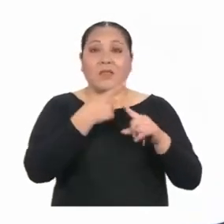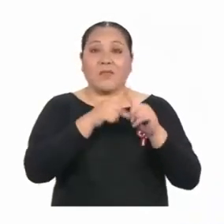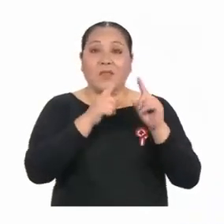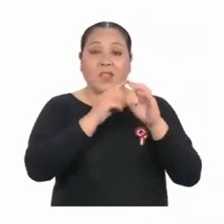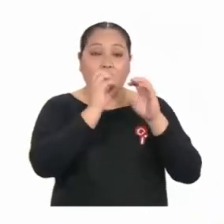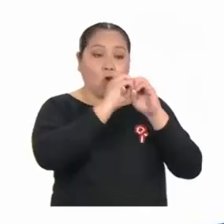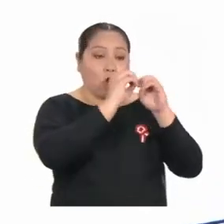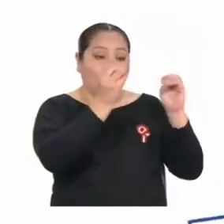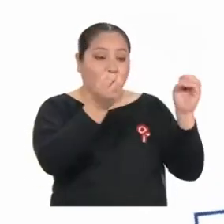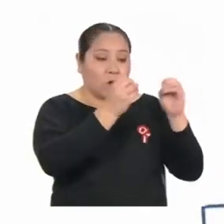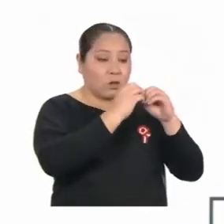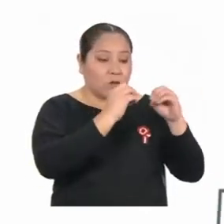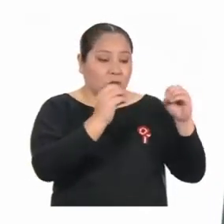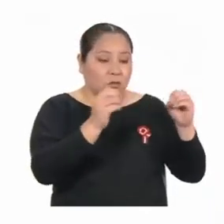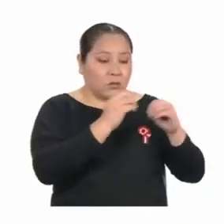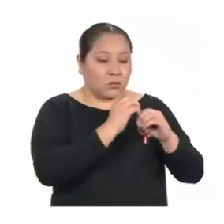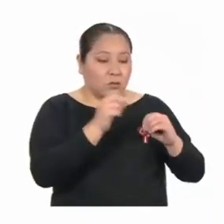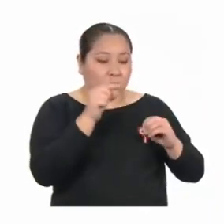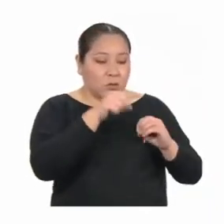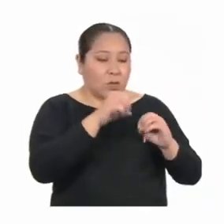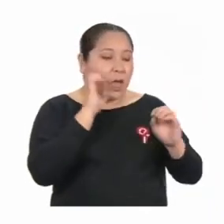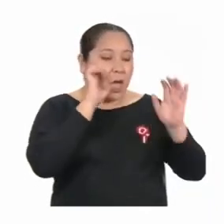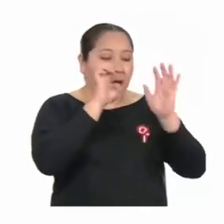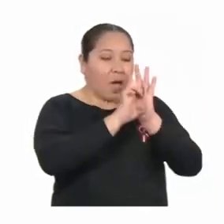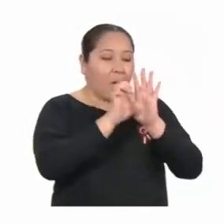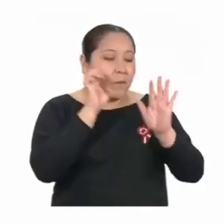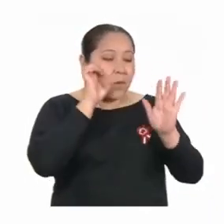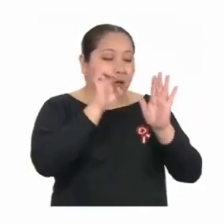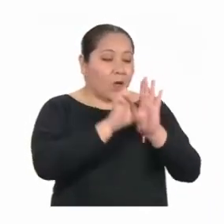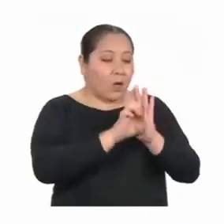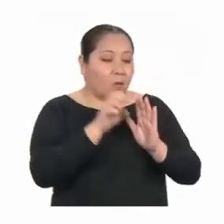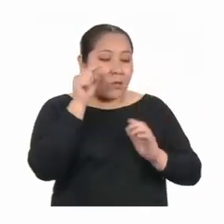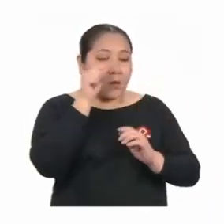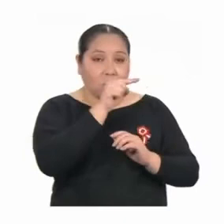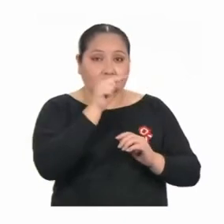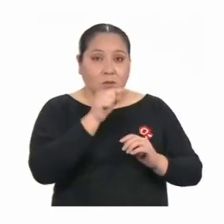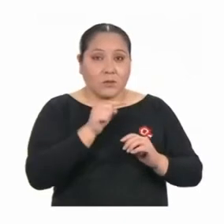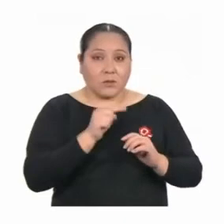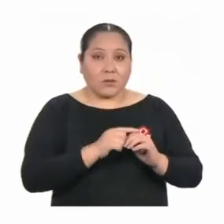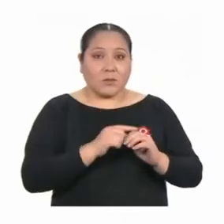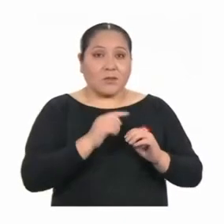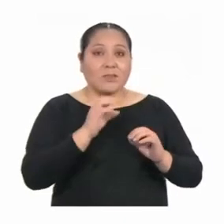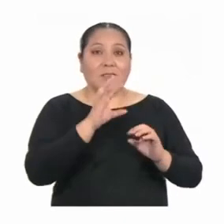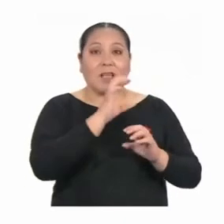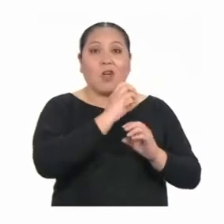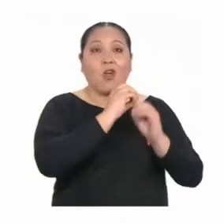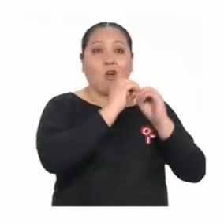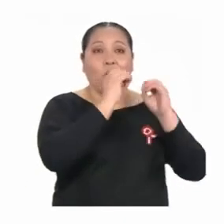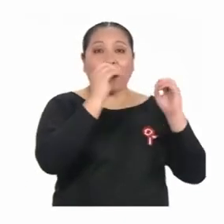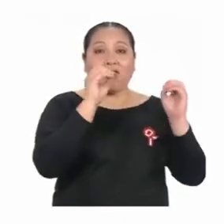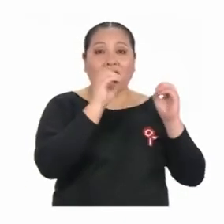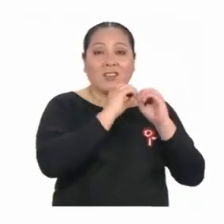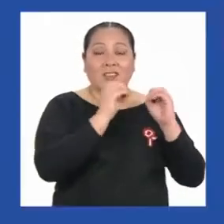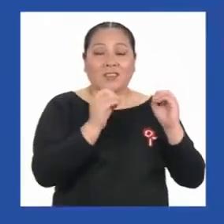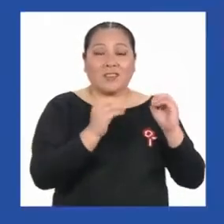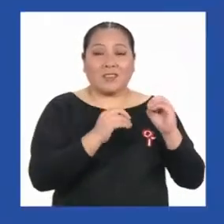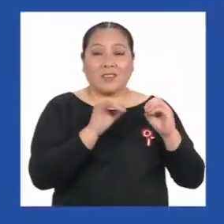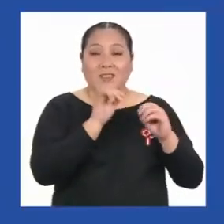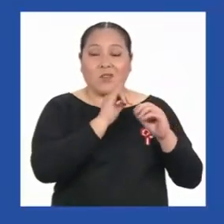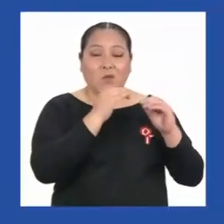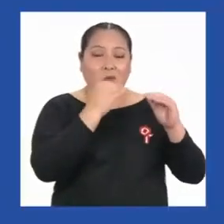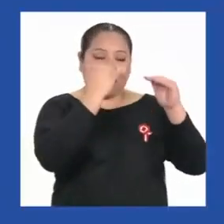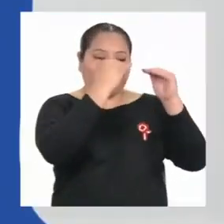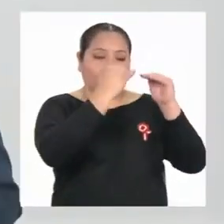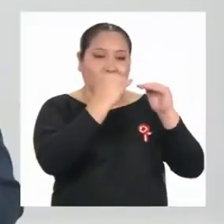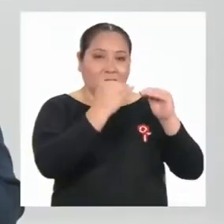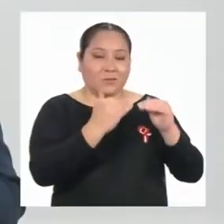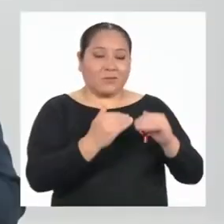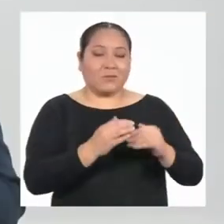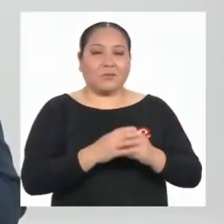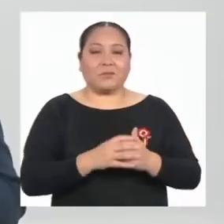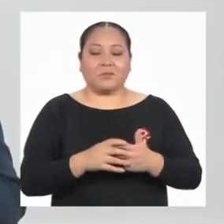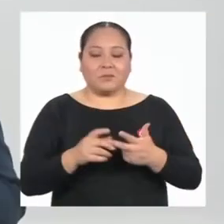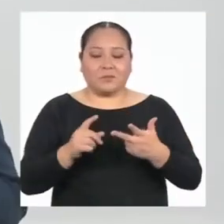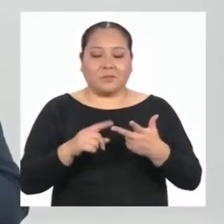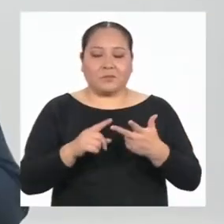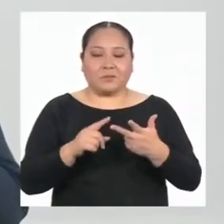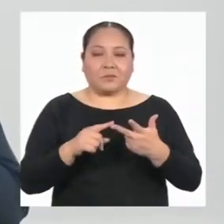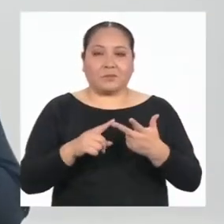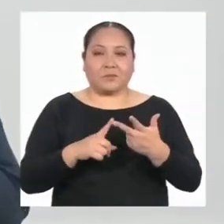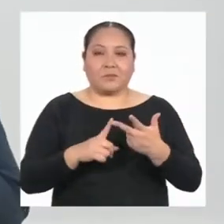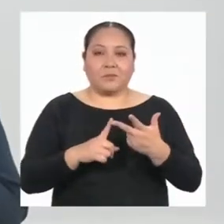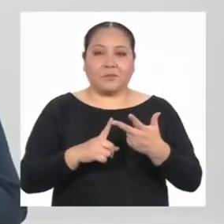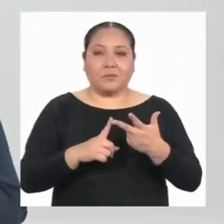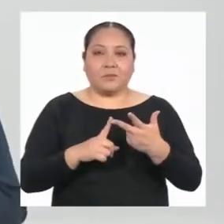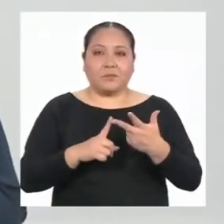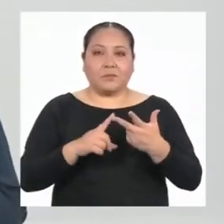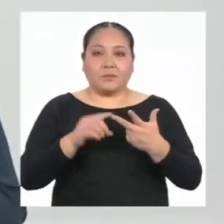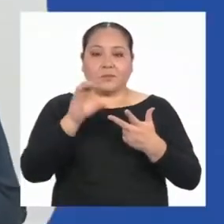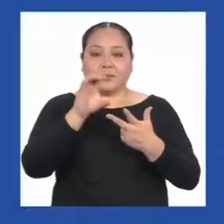que constituyen su ejemplificación. Es importante que las oraciones estén en el mismo nivel de generalidad. Y por último,